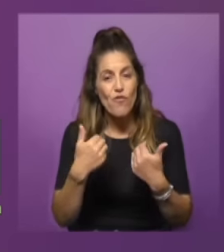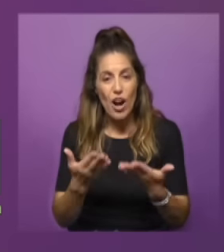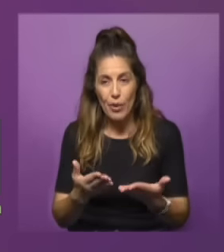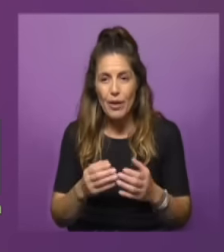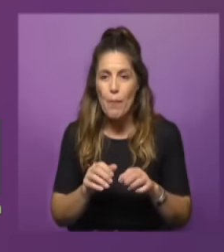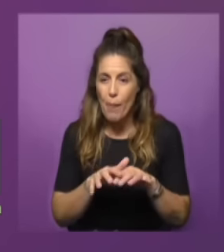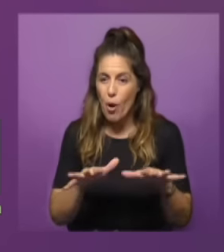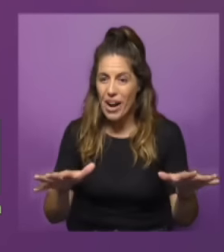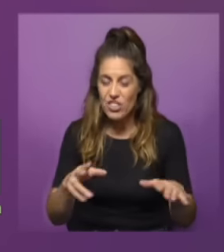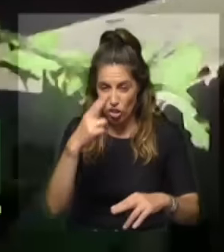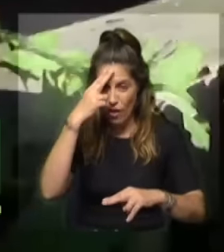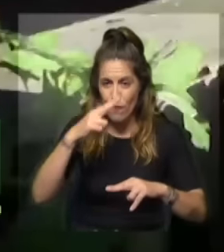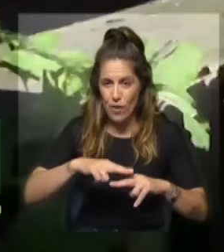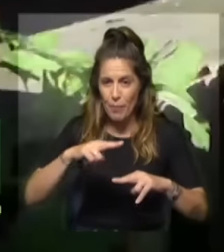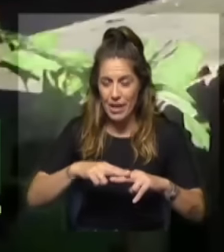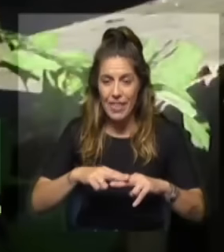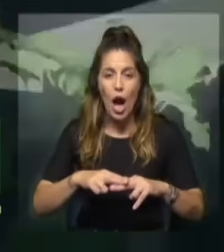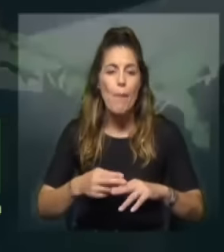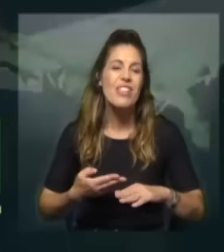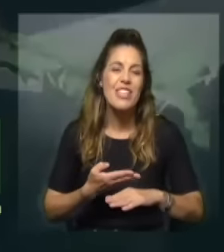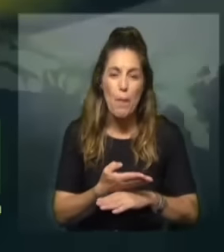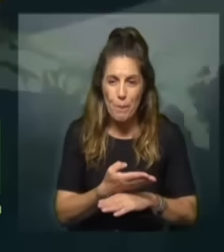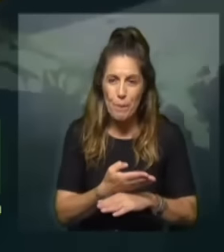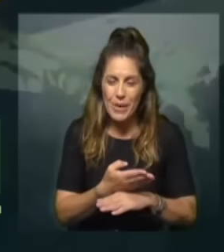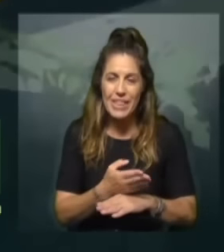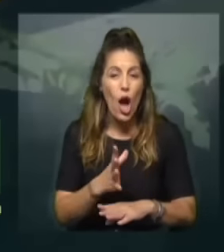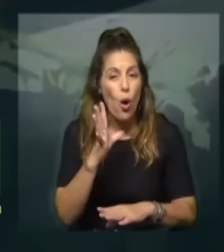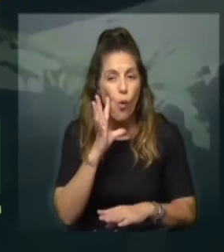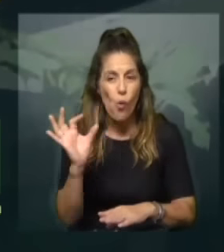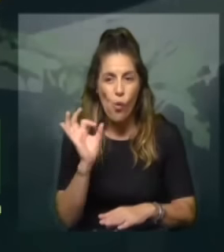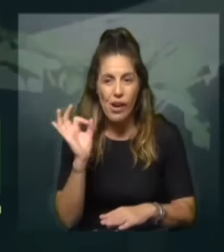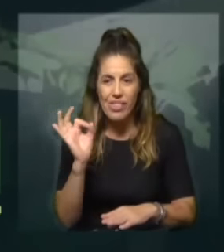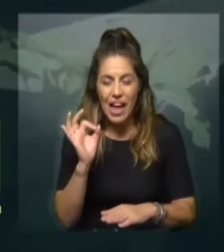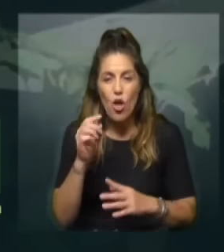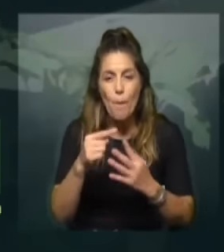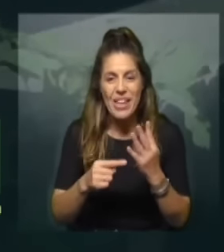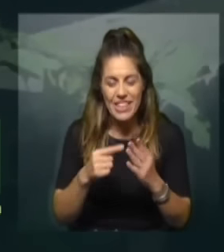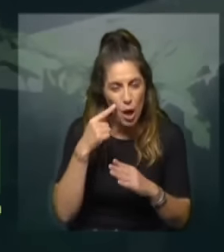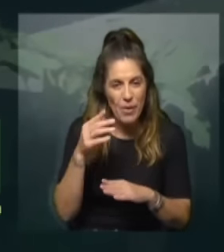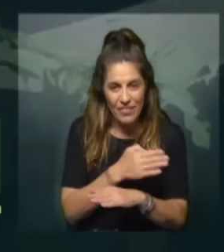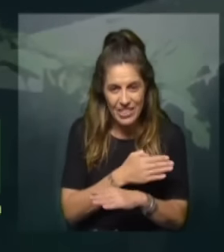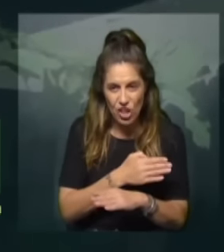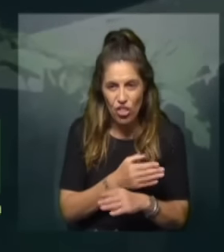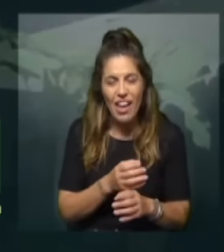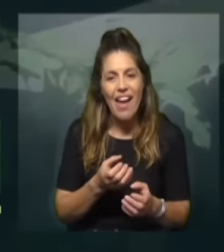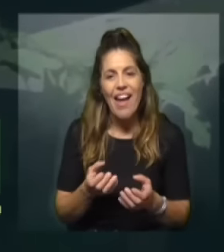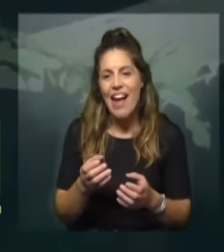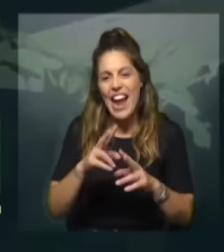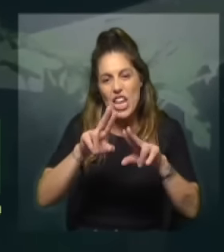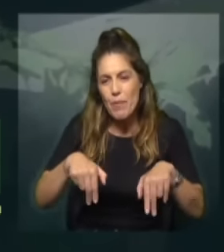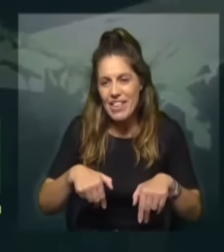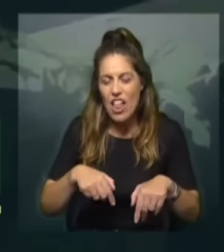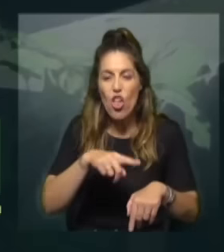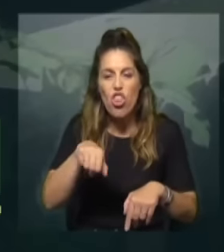la propagación de la enfermedad Por lo cual se solicita extremar las medidas de prevención eliminando los criaderos del mosquito en los